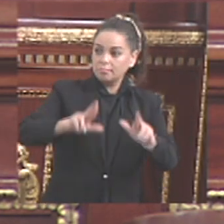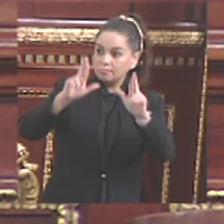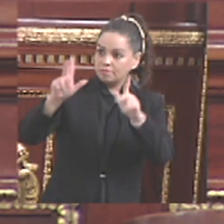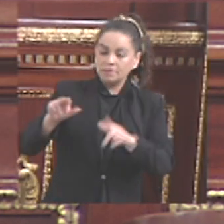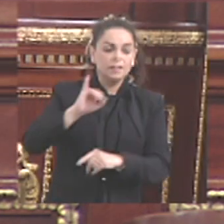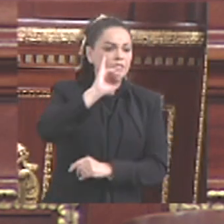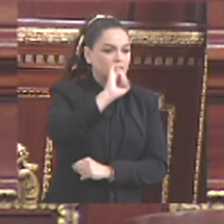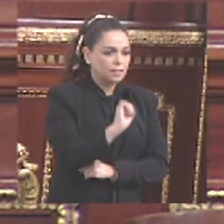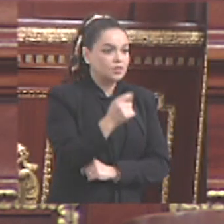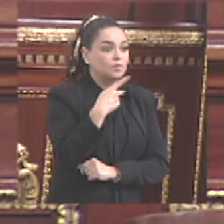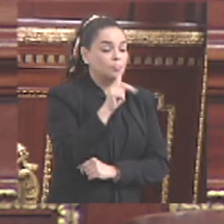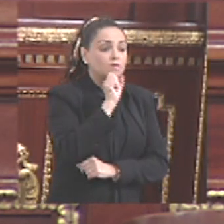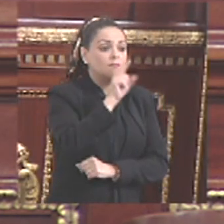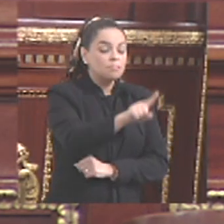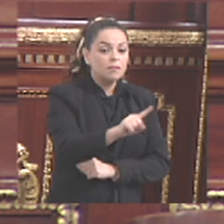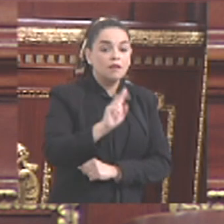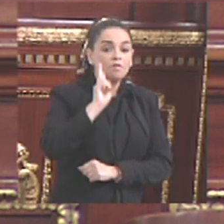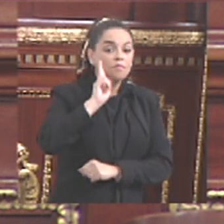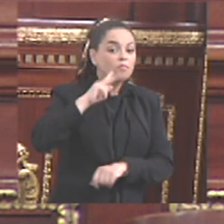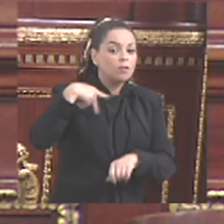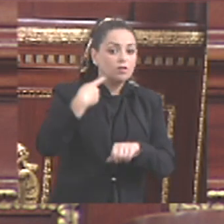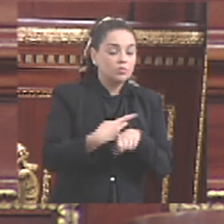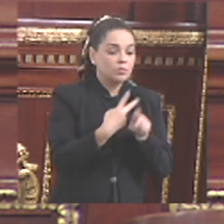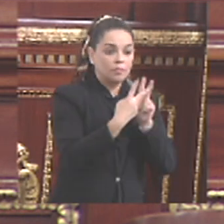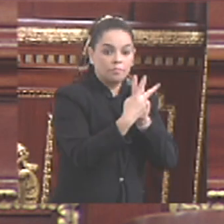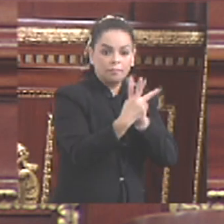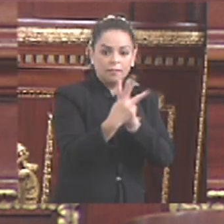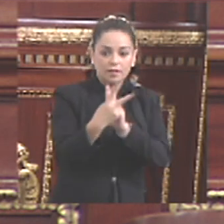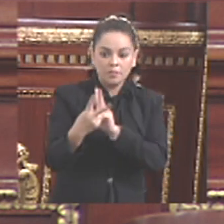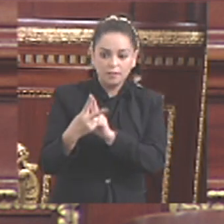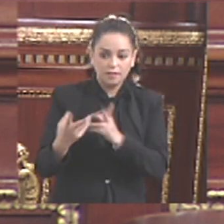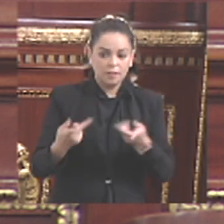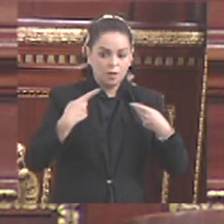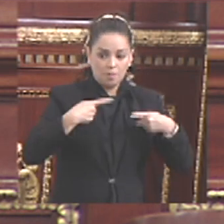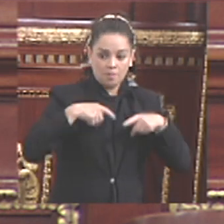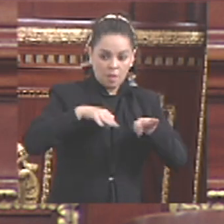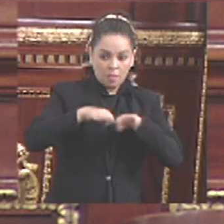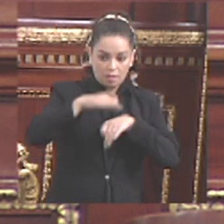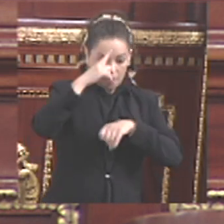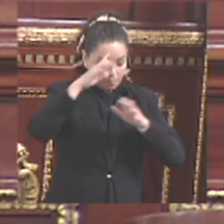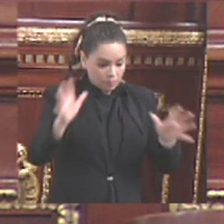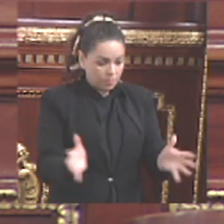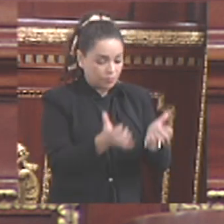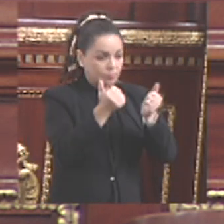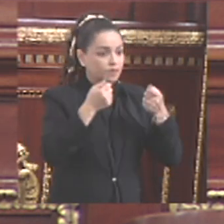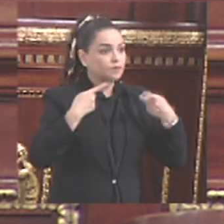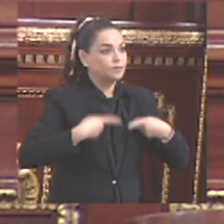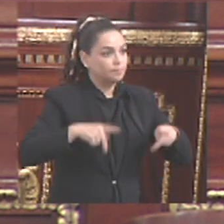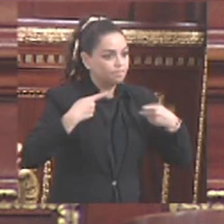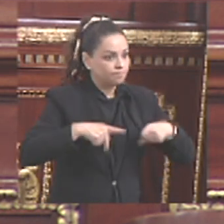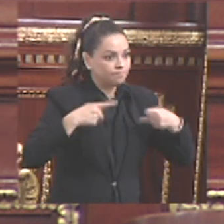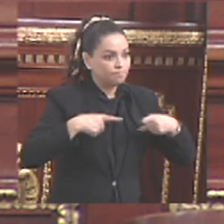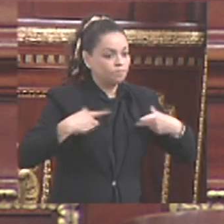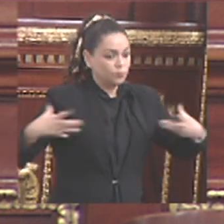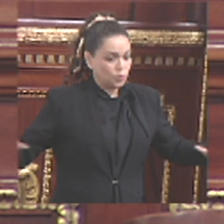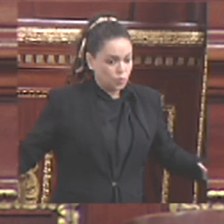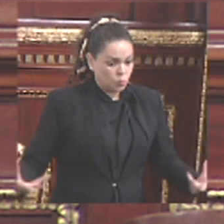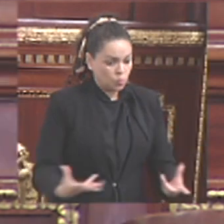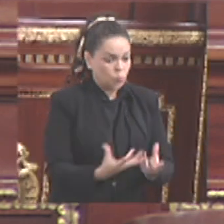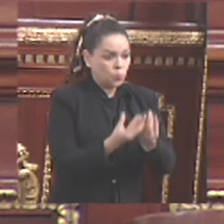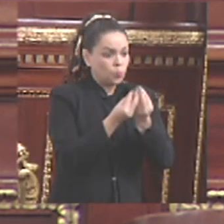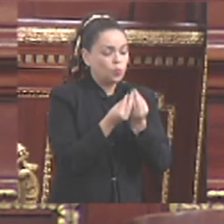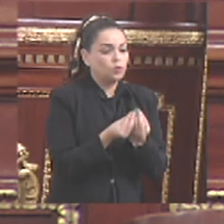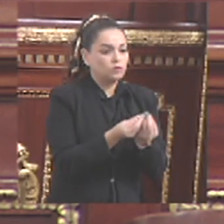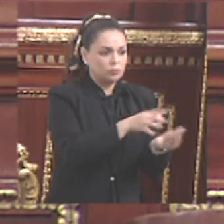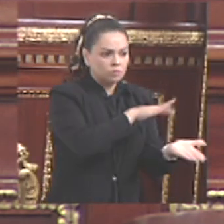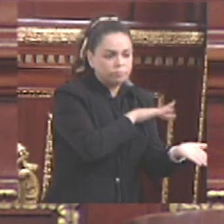Vecinas y vecinos voluntarios y rescatistas se unieron en un coro de solidaridad que resonó en todo el país.